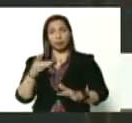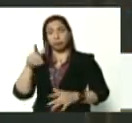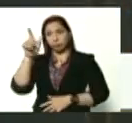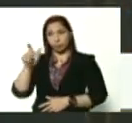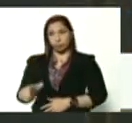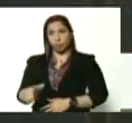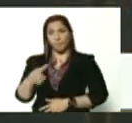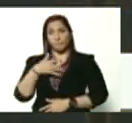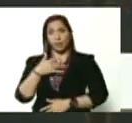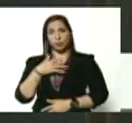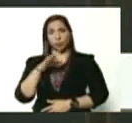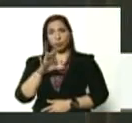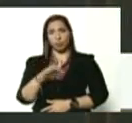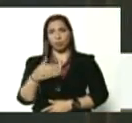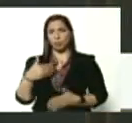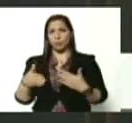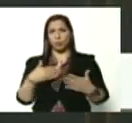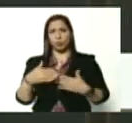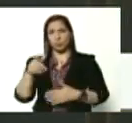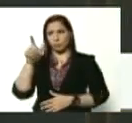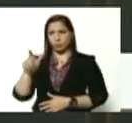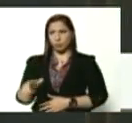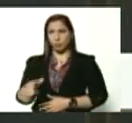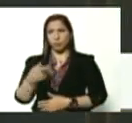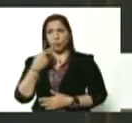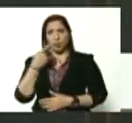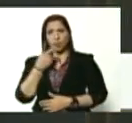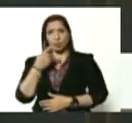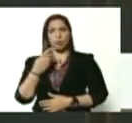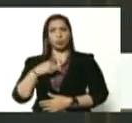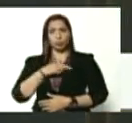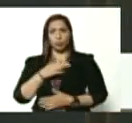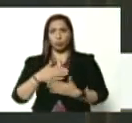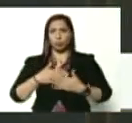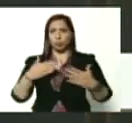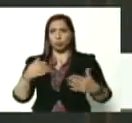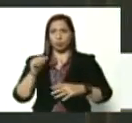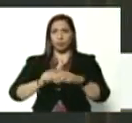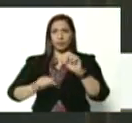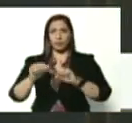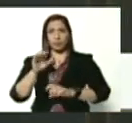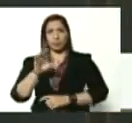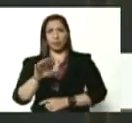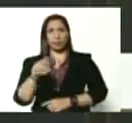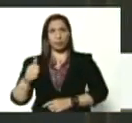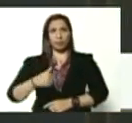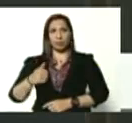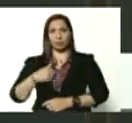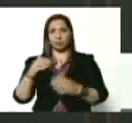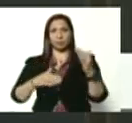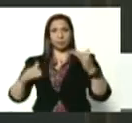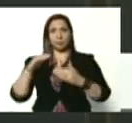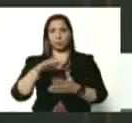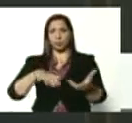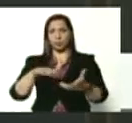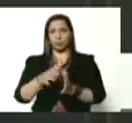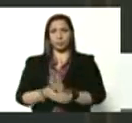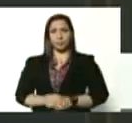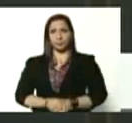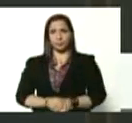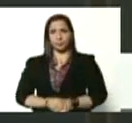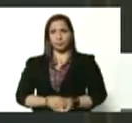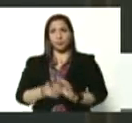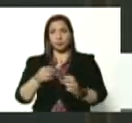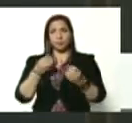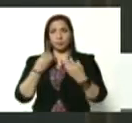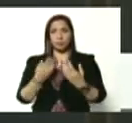que no importa la posición política están dispuestos a defender nuestra patria por encima de cualquier situación o circunstancia y eso